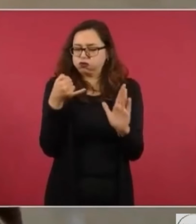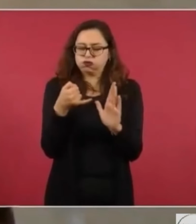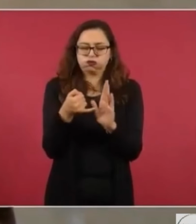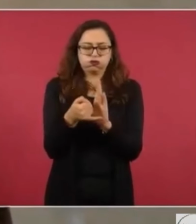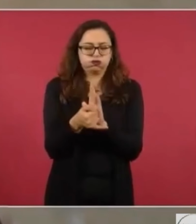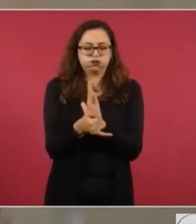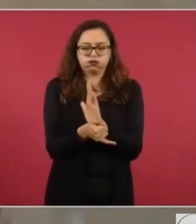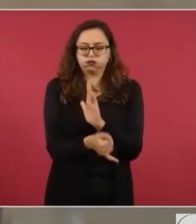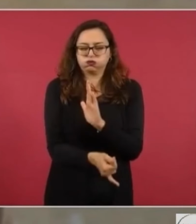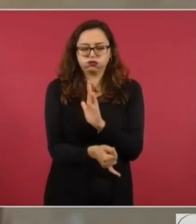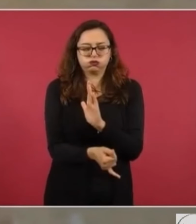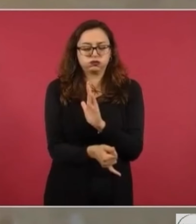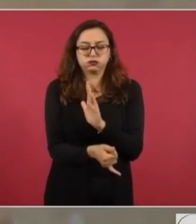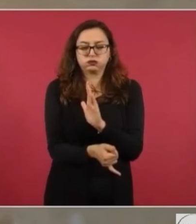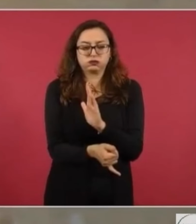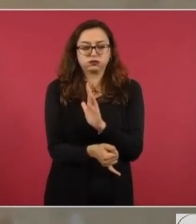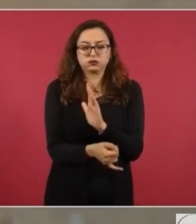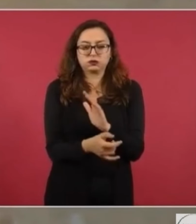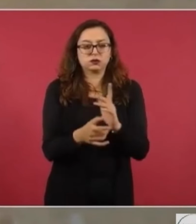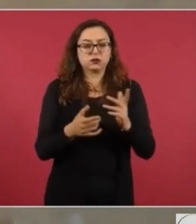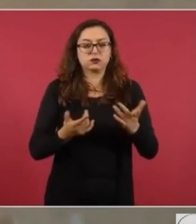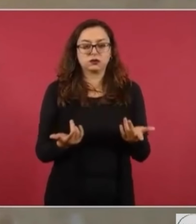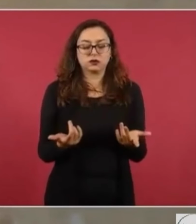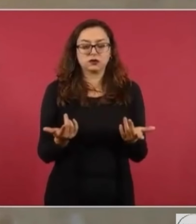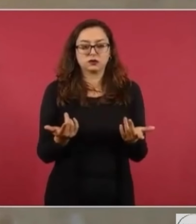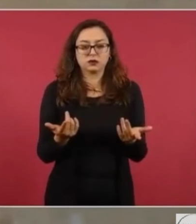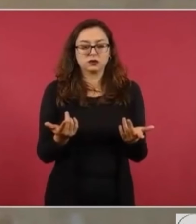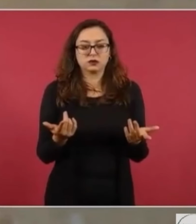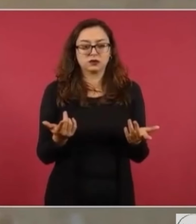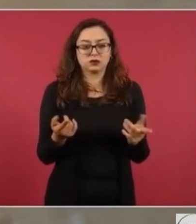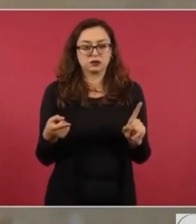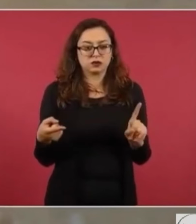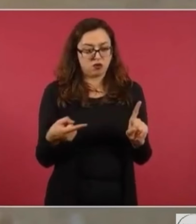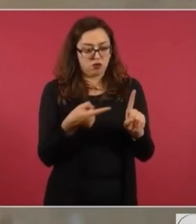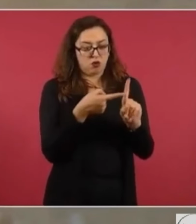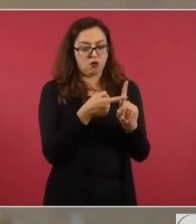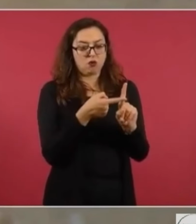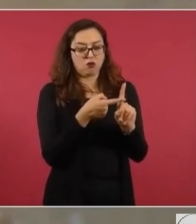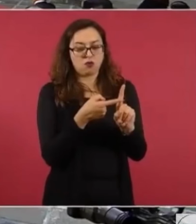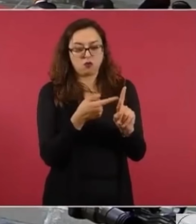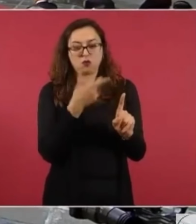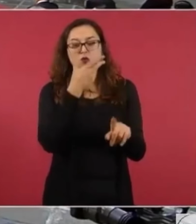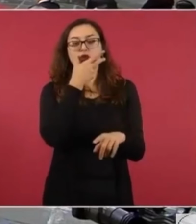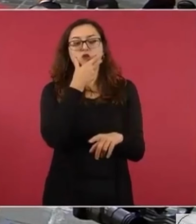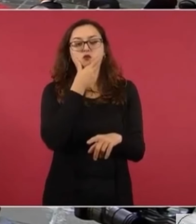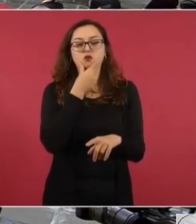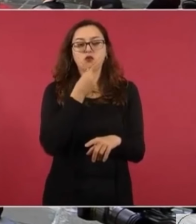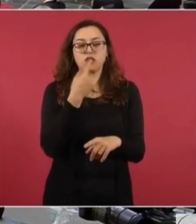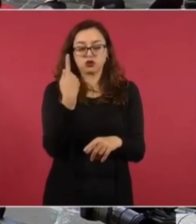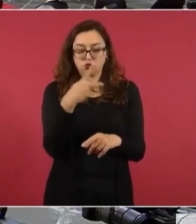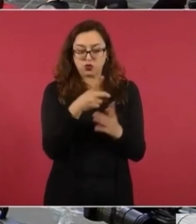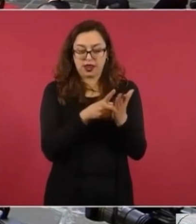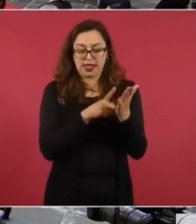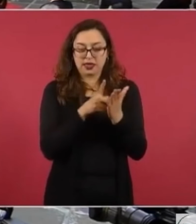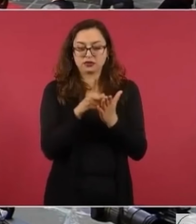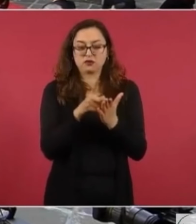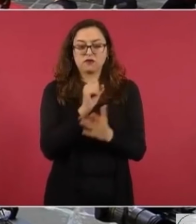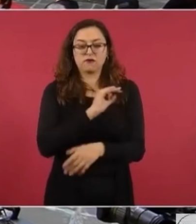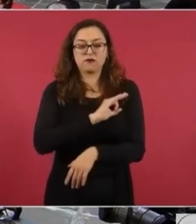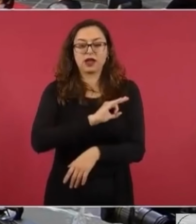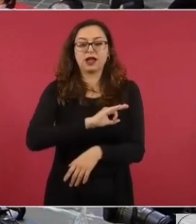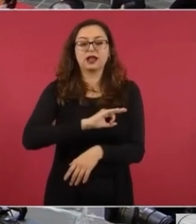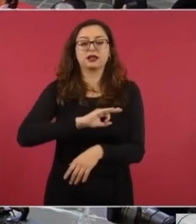a sintetizar de esta forma: el hombre tiene derecho a ser feliz por